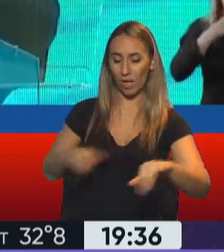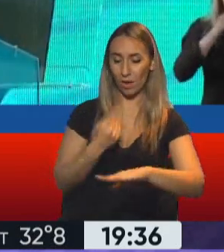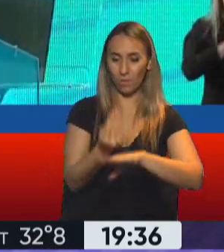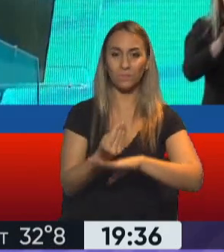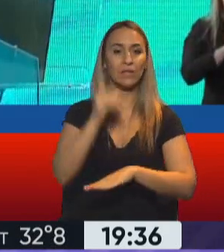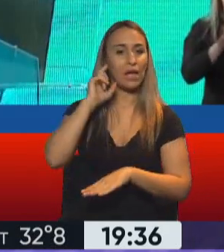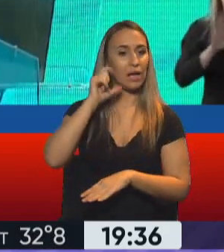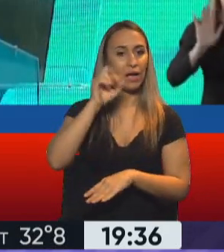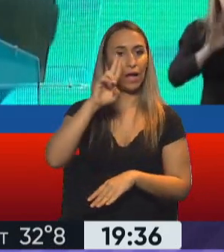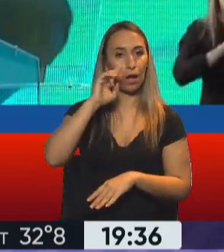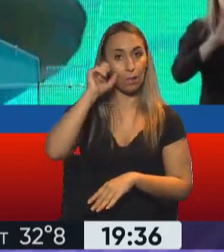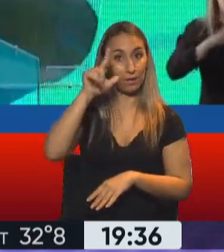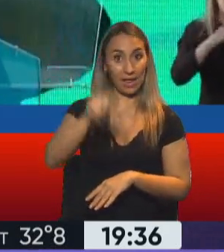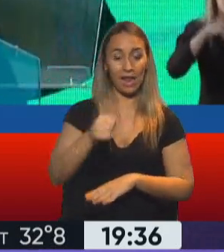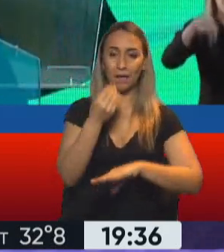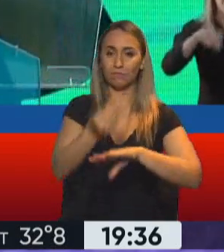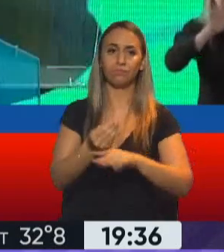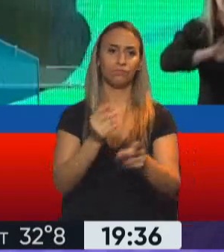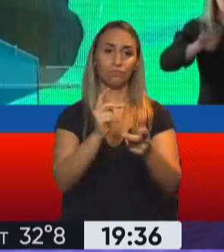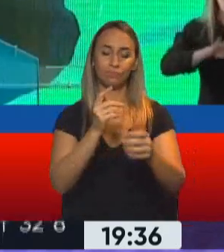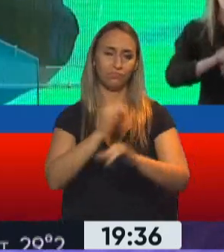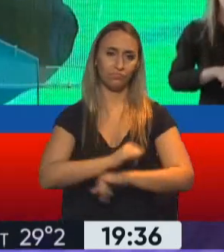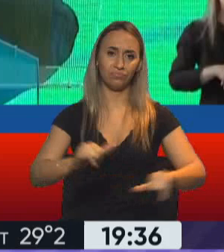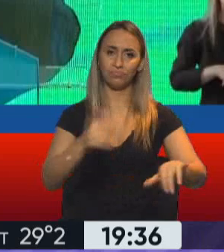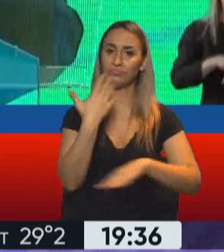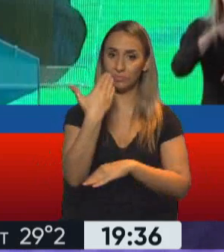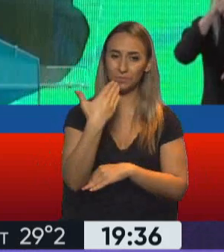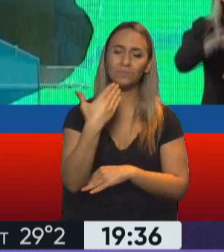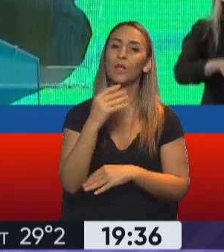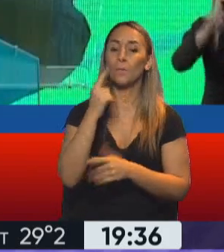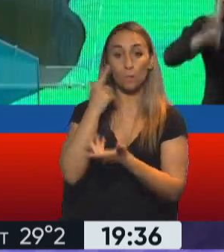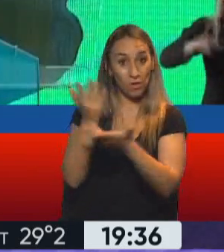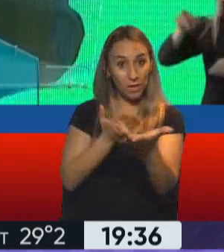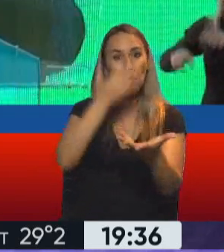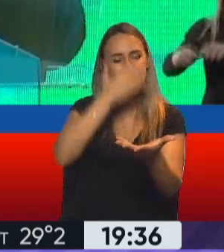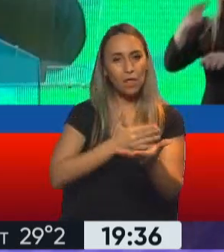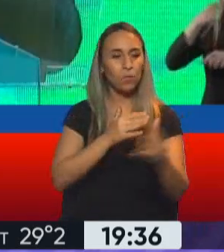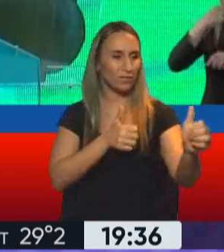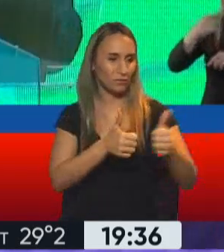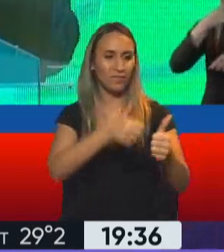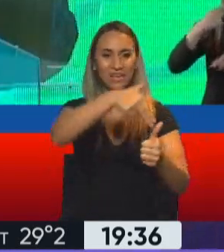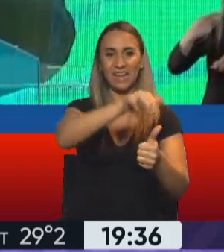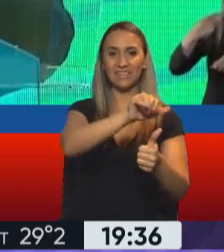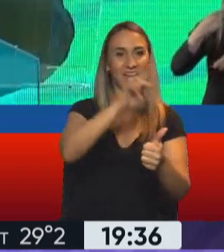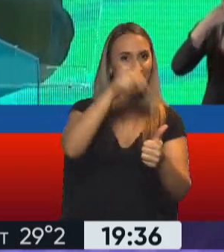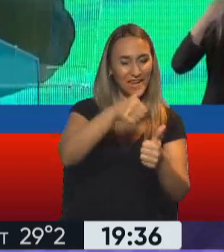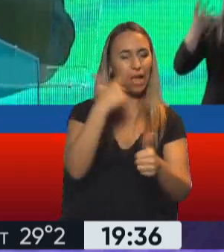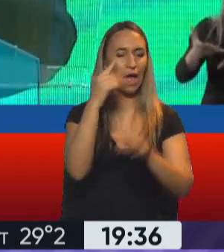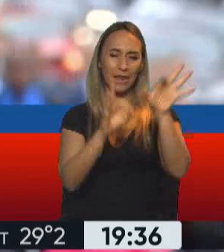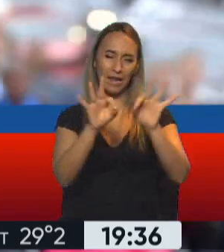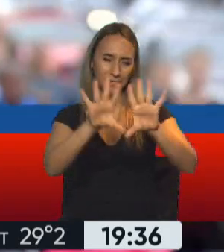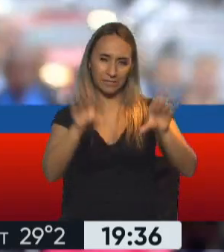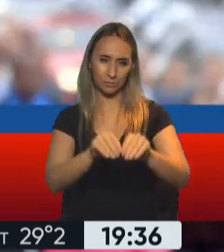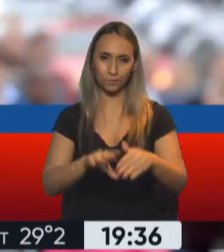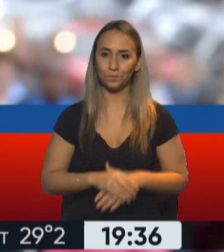esas declaraciones y luego nos vamos a meter justamente en el análisis con Nazarena Lomagno.